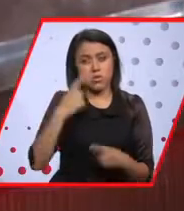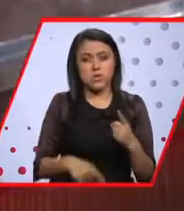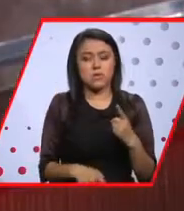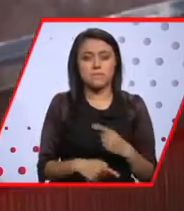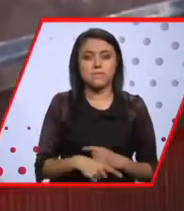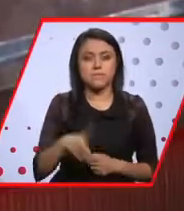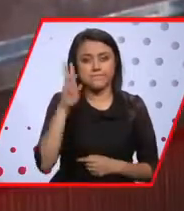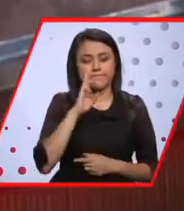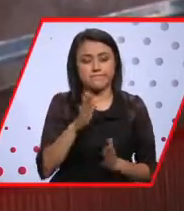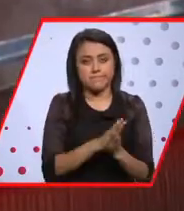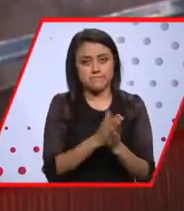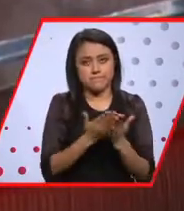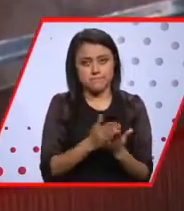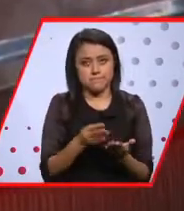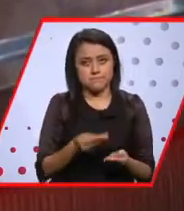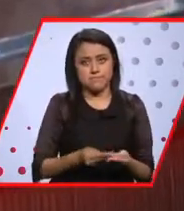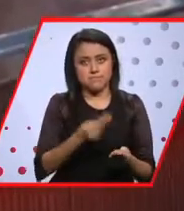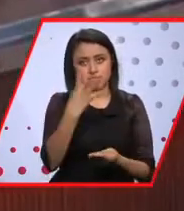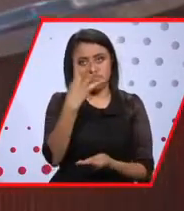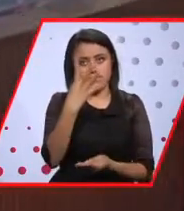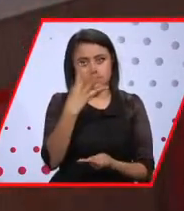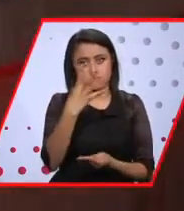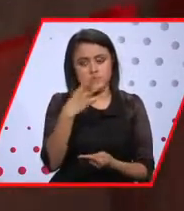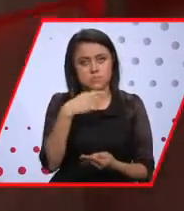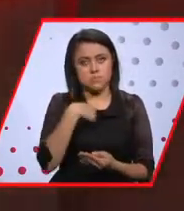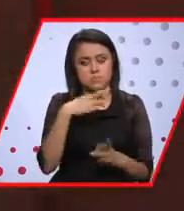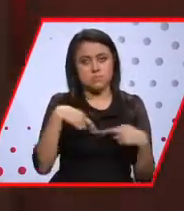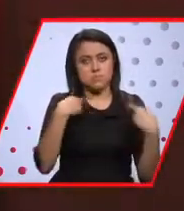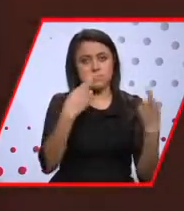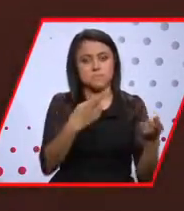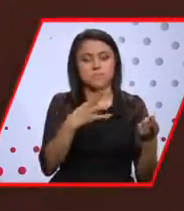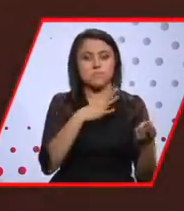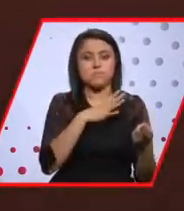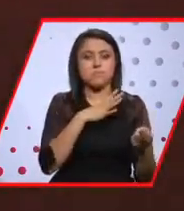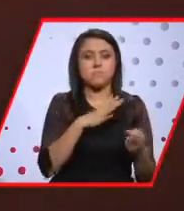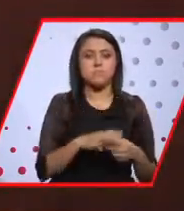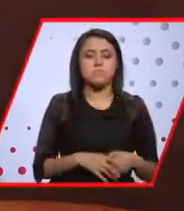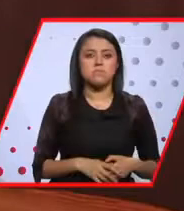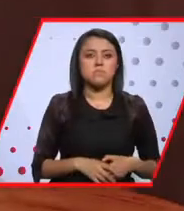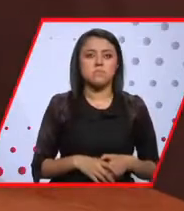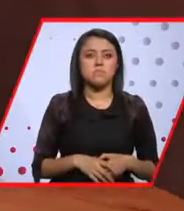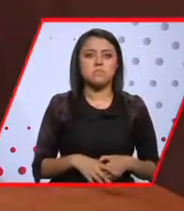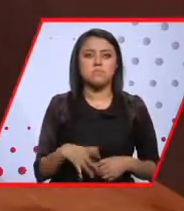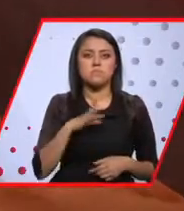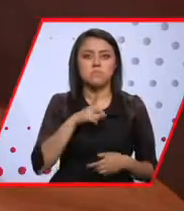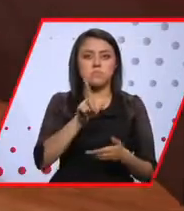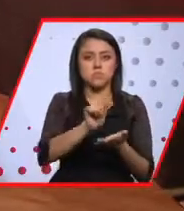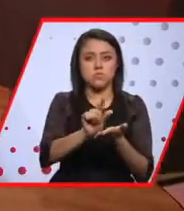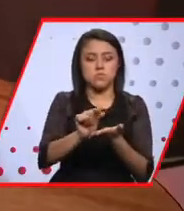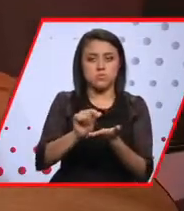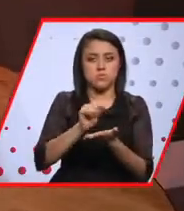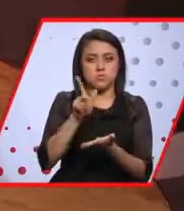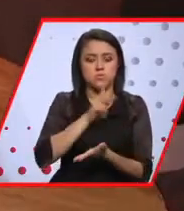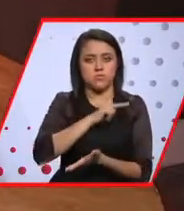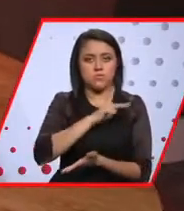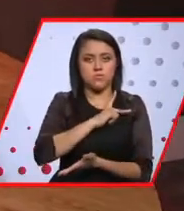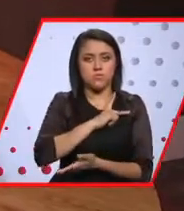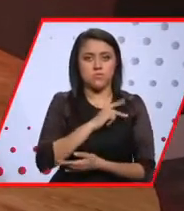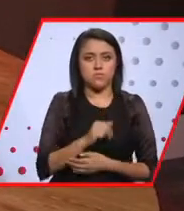Ahí está el libro. 4, lo vamos a, seguro voy a obsequiar a través de mi Twitter,